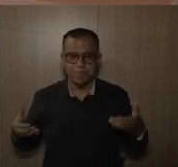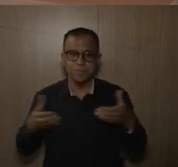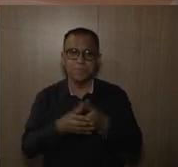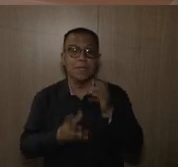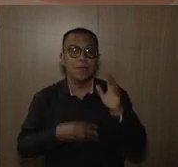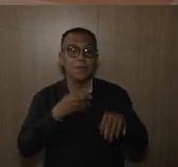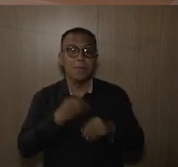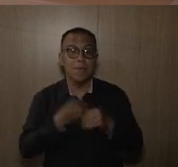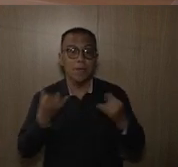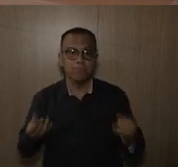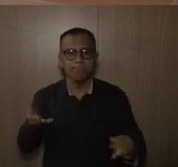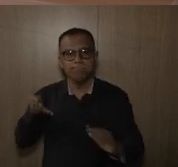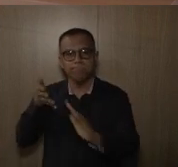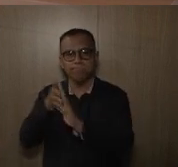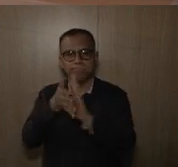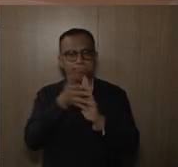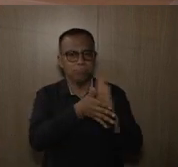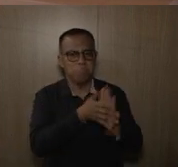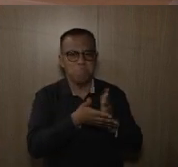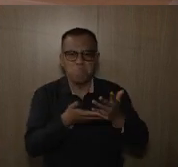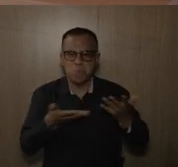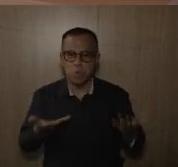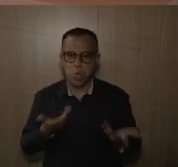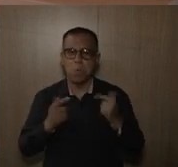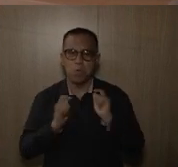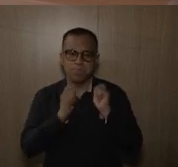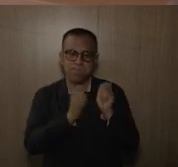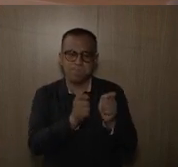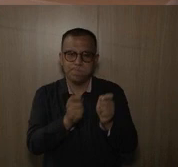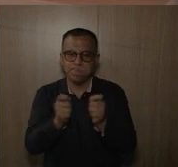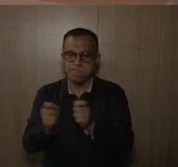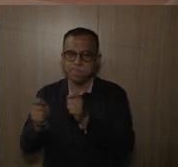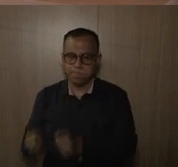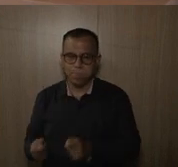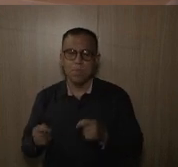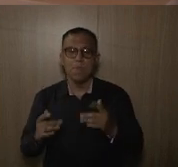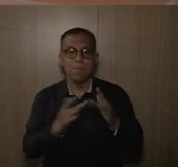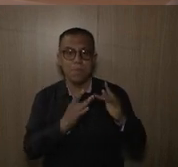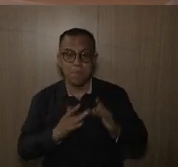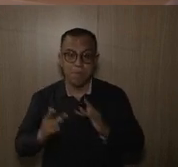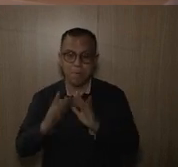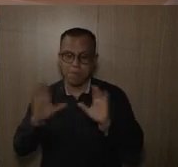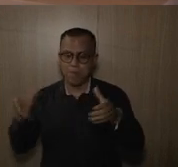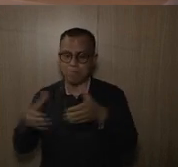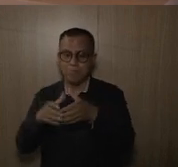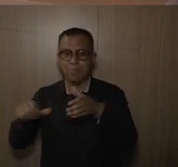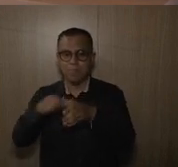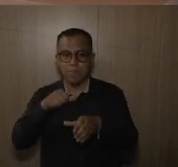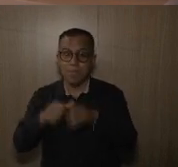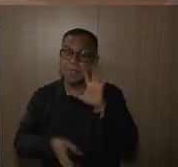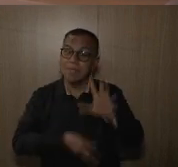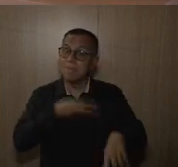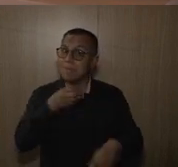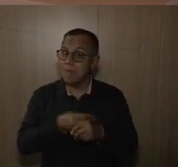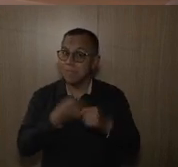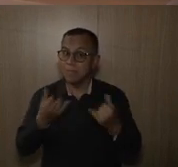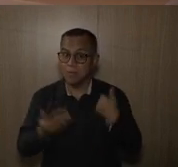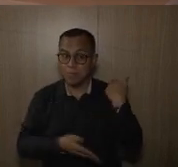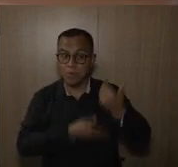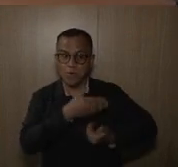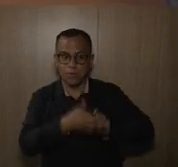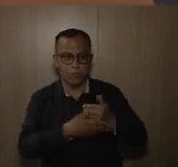la información de las asignaciones que se les hacen a los integrantes de las salas y vamos a ver en general todo el